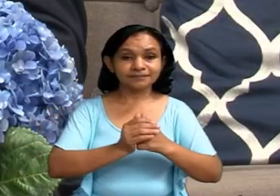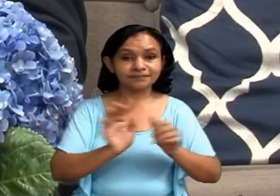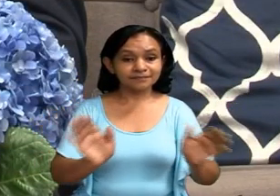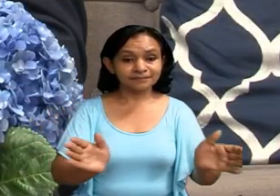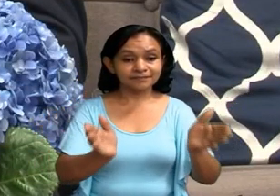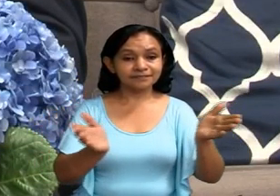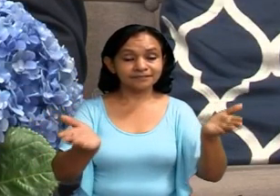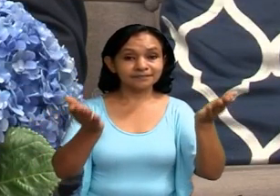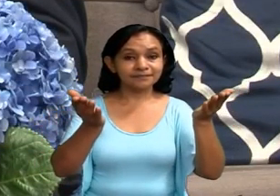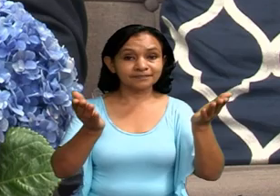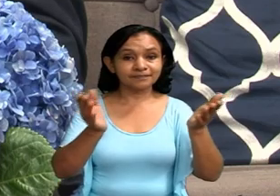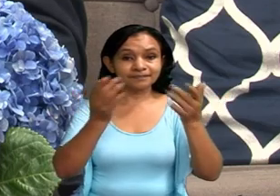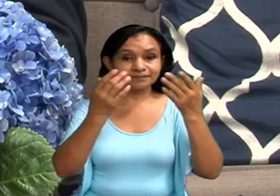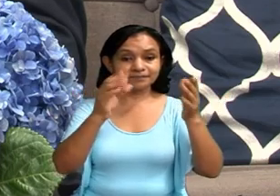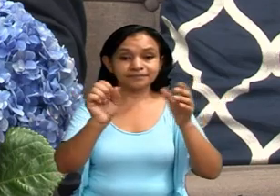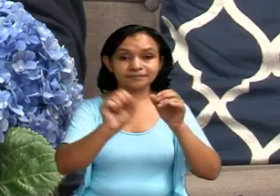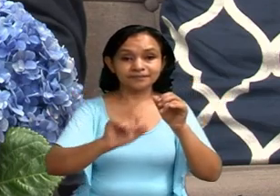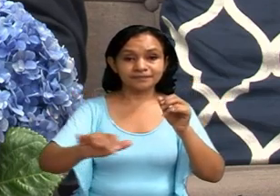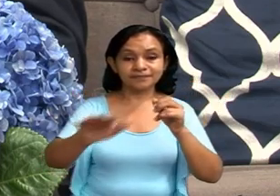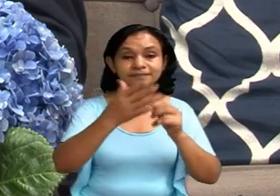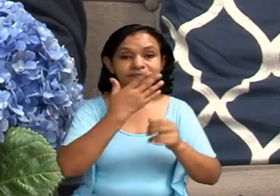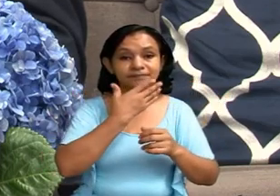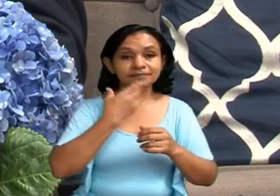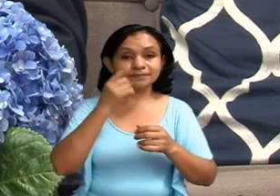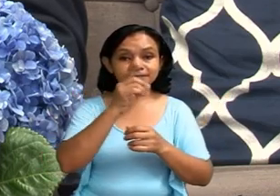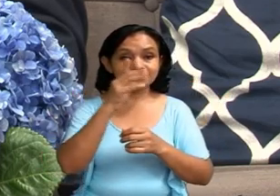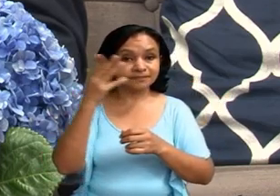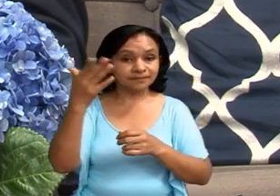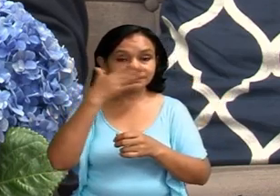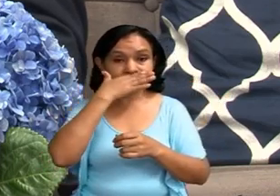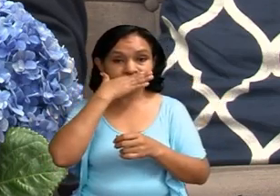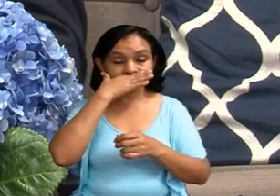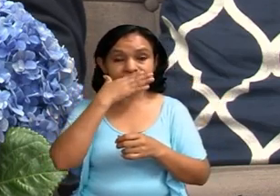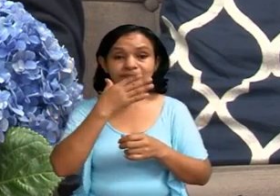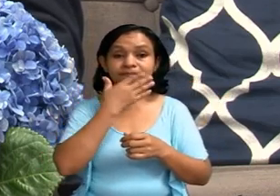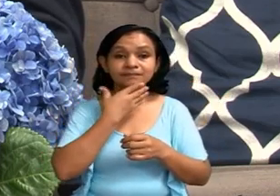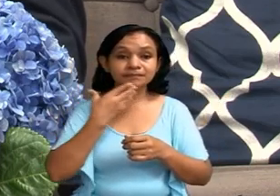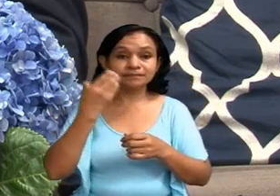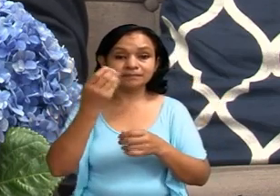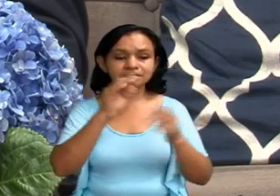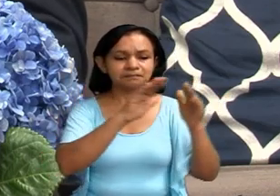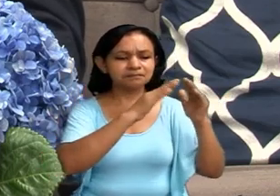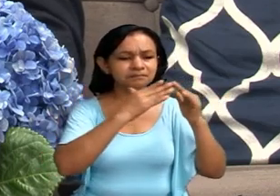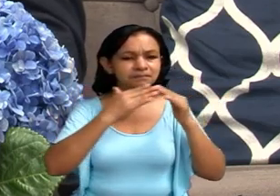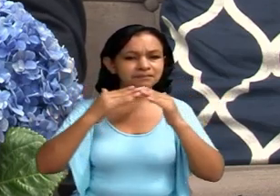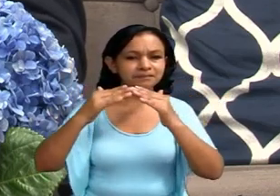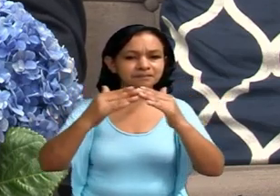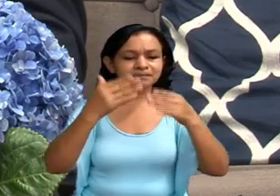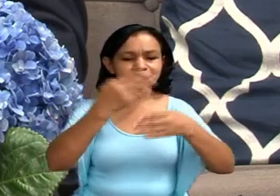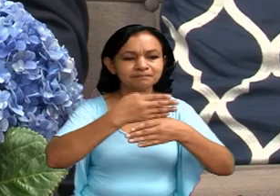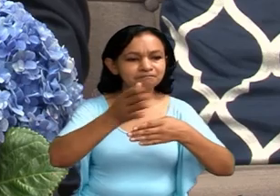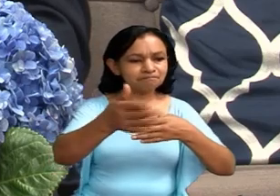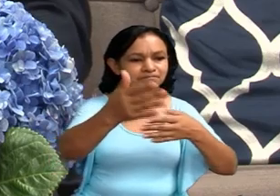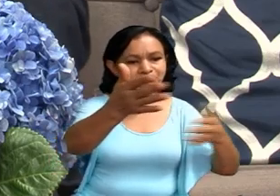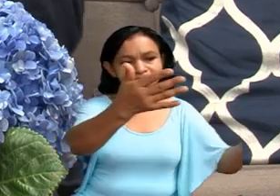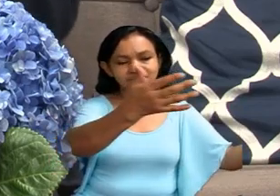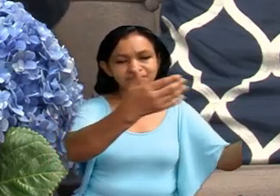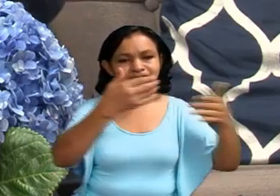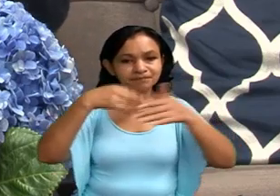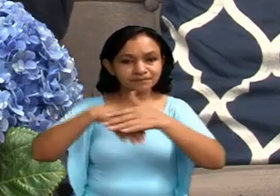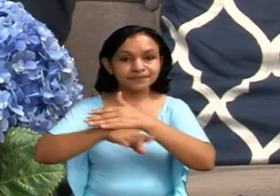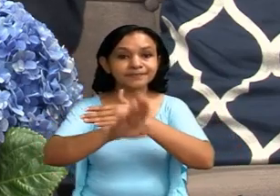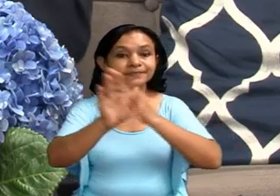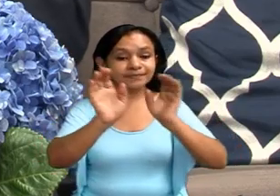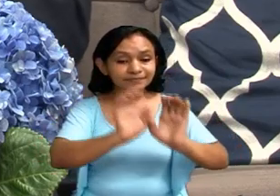Promotoría Cultural y Social de la Juventud Sandinista, y fueron niños de los barrios aledaños al Teatro Nacional. Creo que